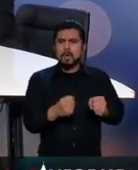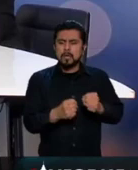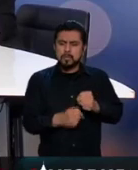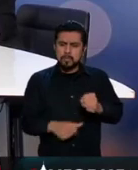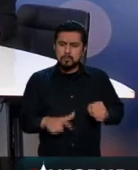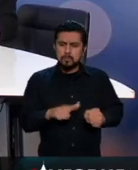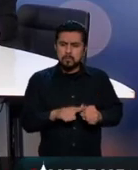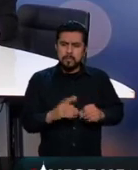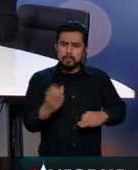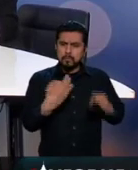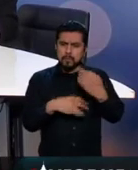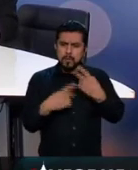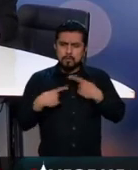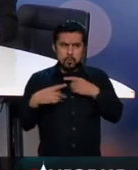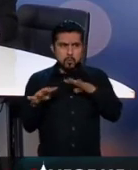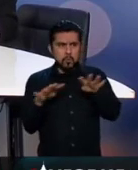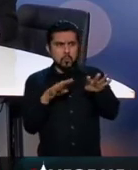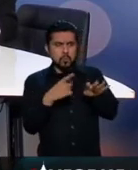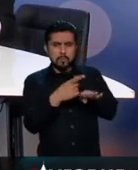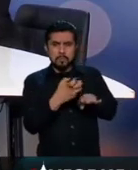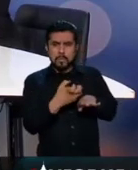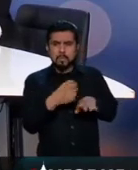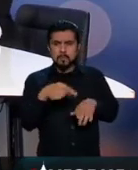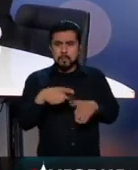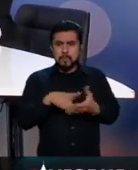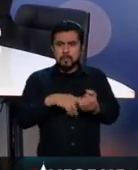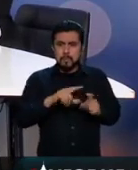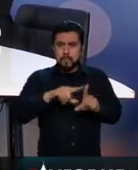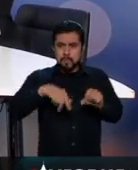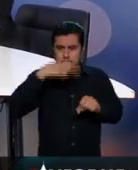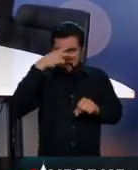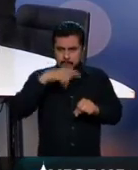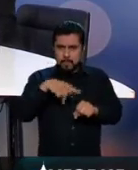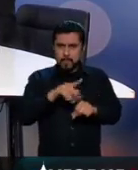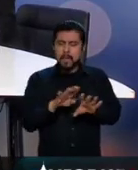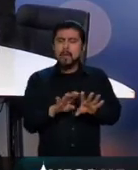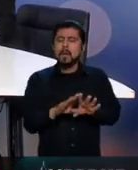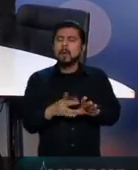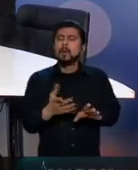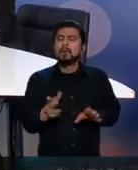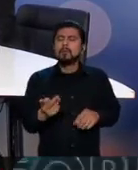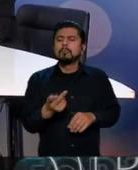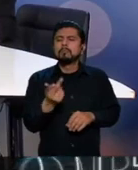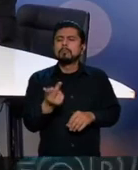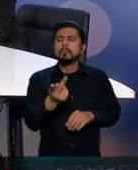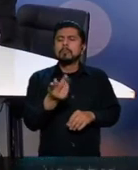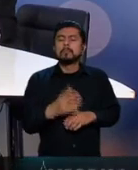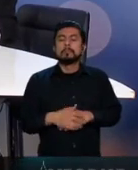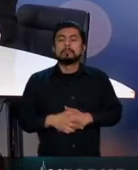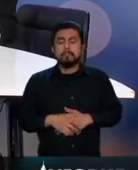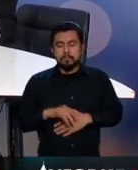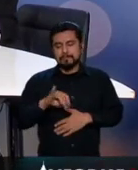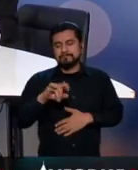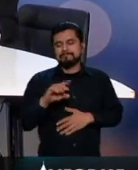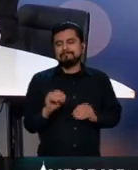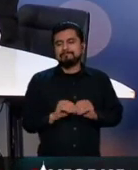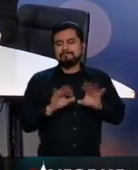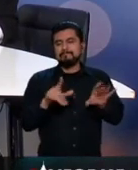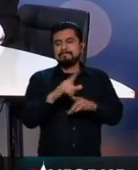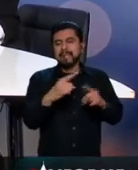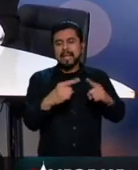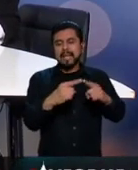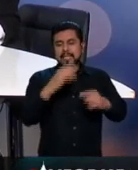¿no? que existe históricamente en nuestro país, pero que tampoco es un monolito, Bernardo. No, claro, la